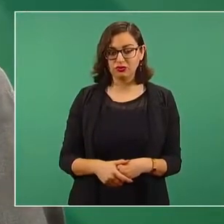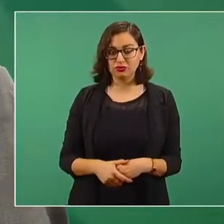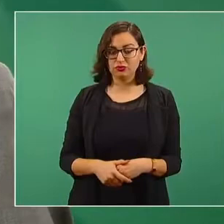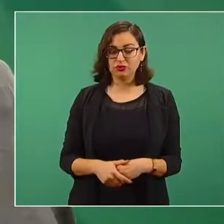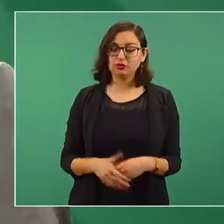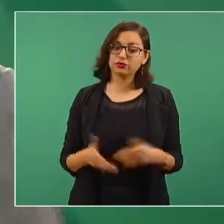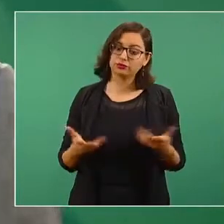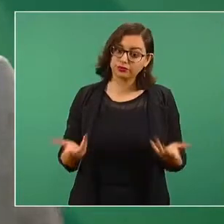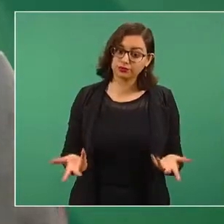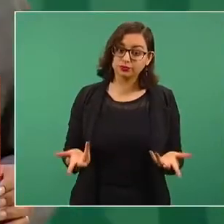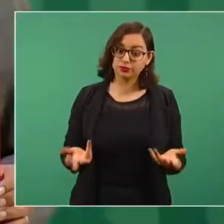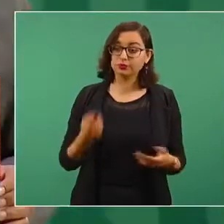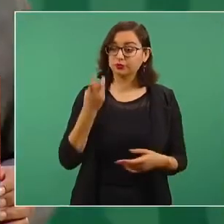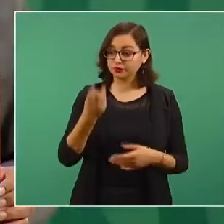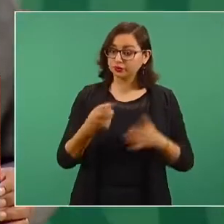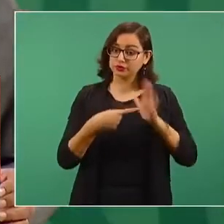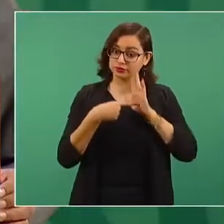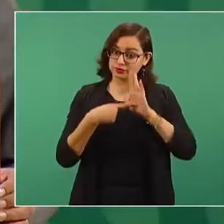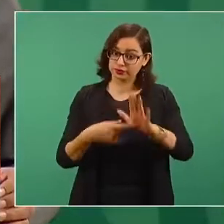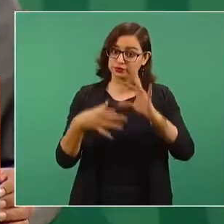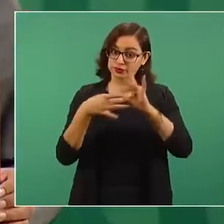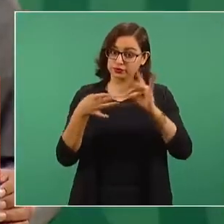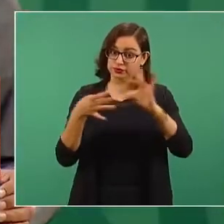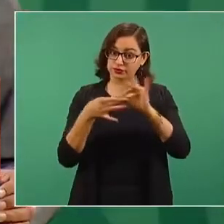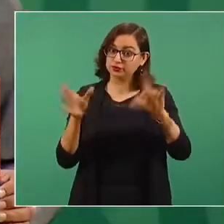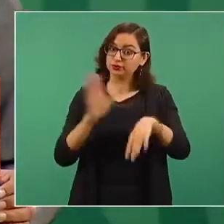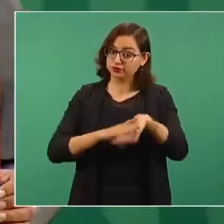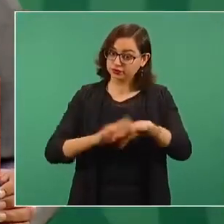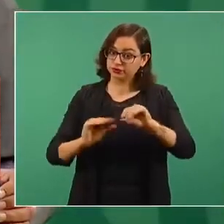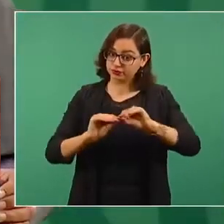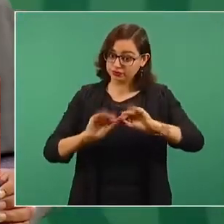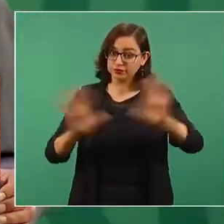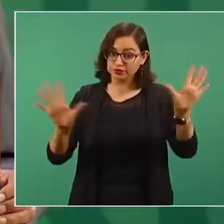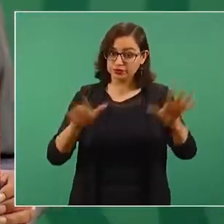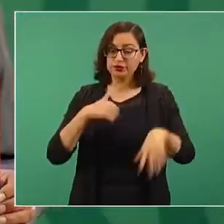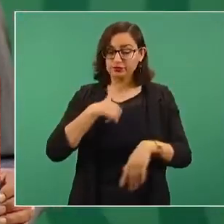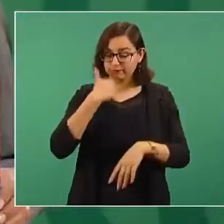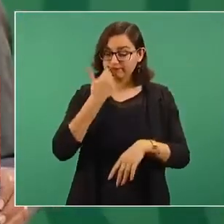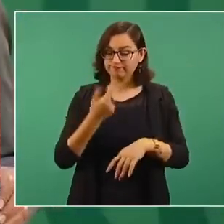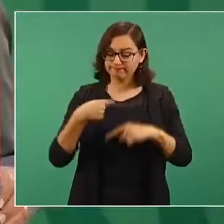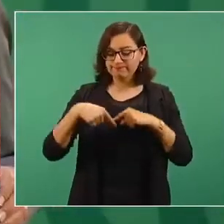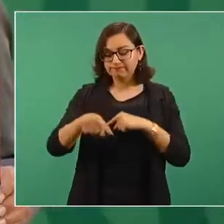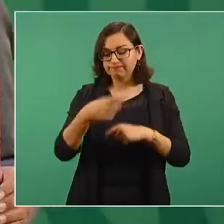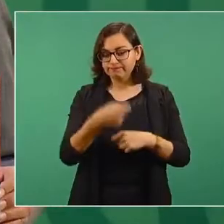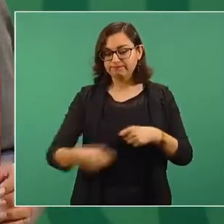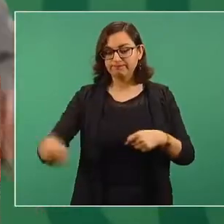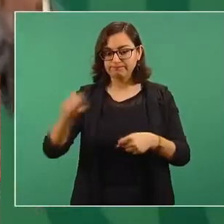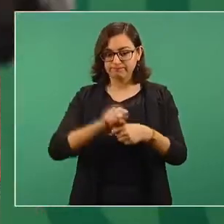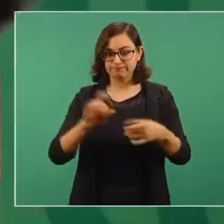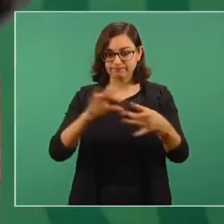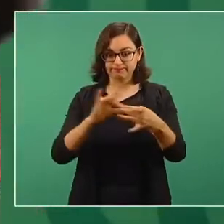Entonces, esto es lo que quería comentar, empezando la semana.